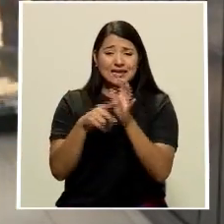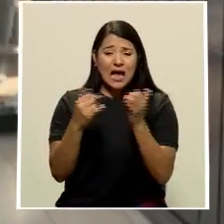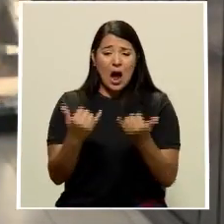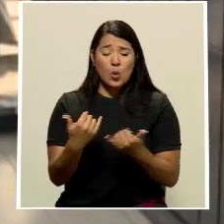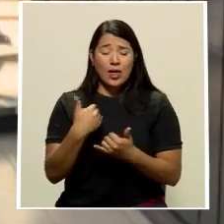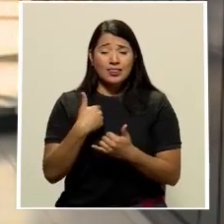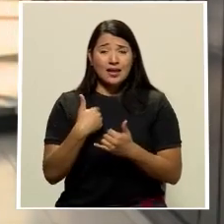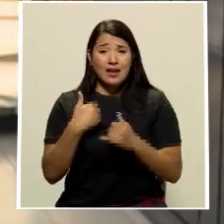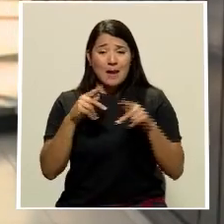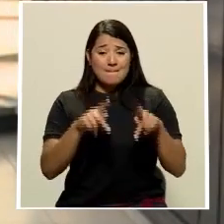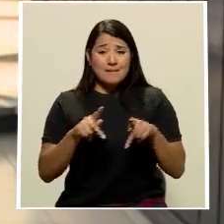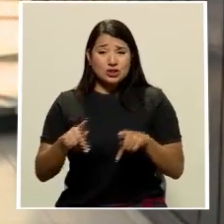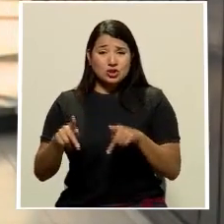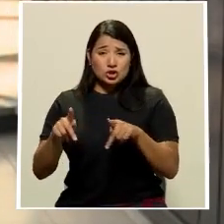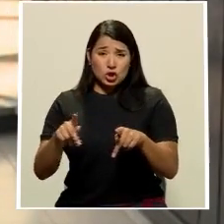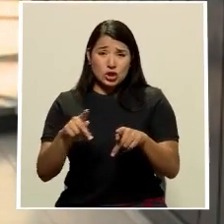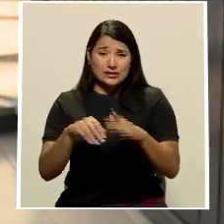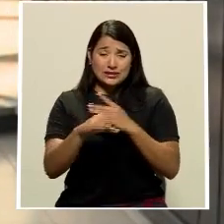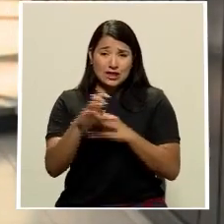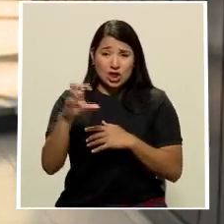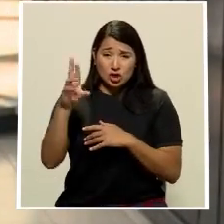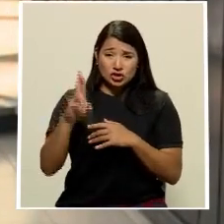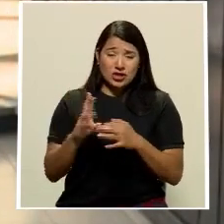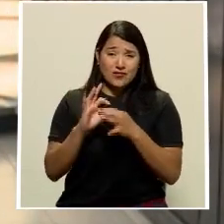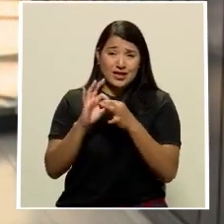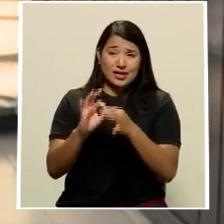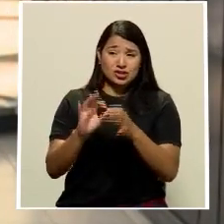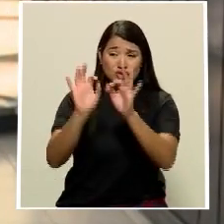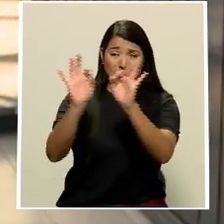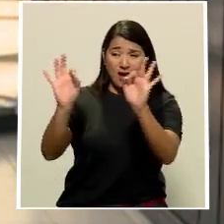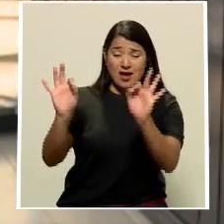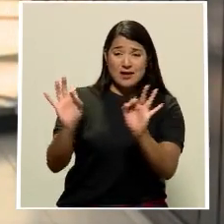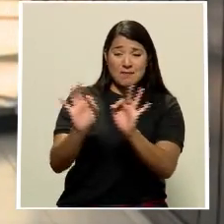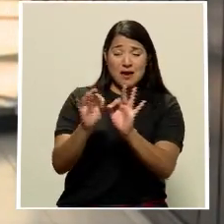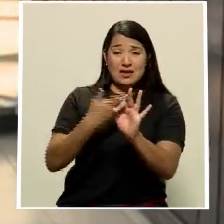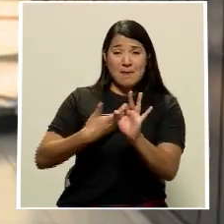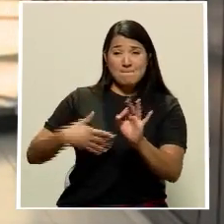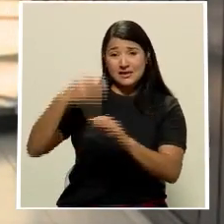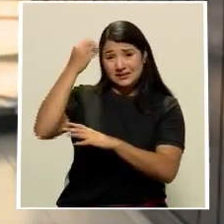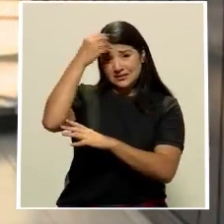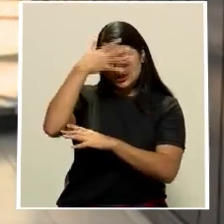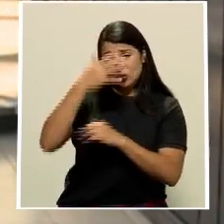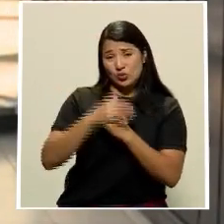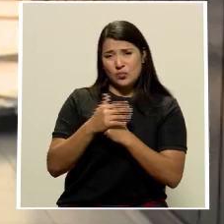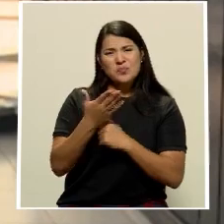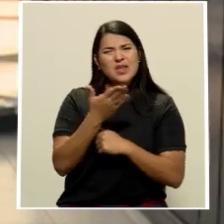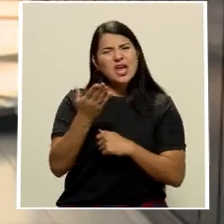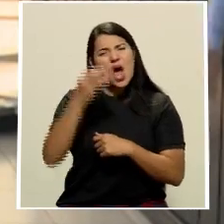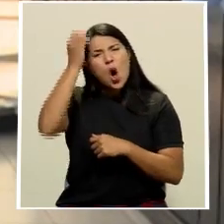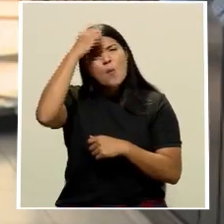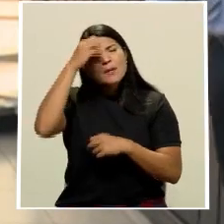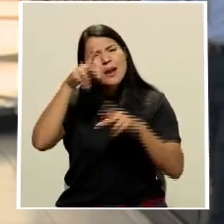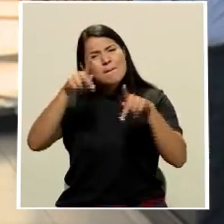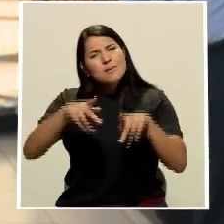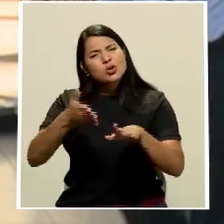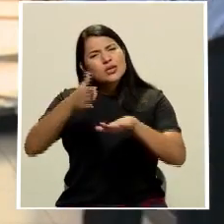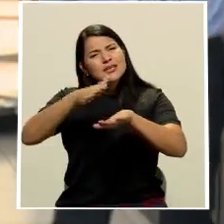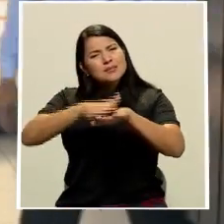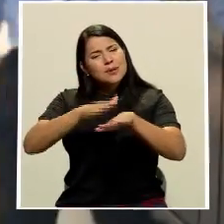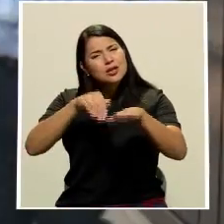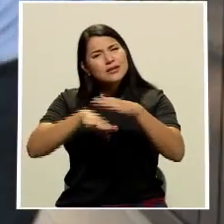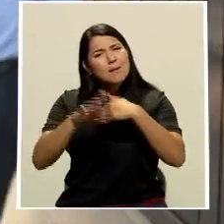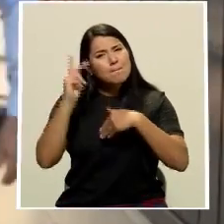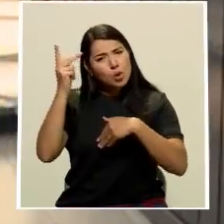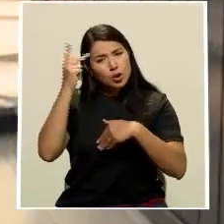la población del presidente de la República, Carlos Alvarado. ¿Qué dicen también algunos expertos en política? Veamos la siguiente